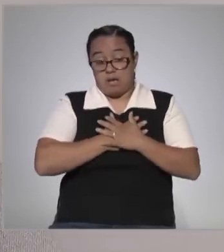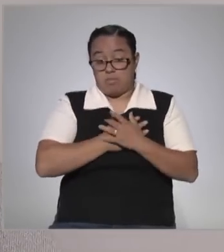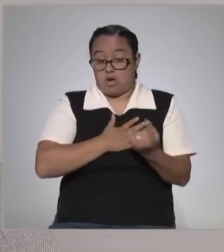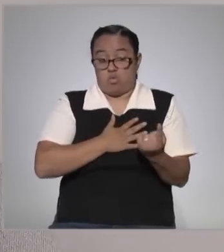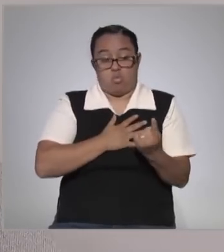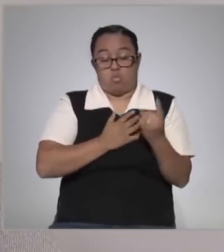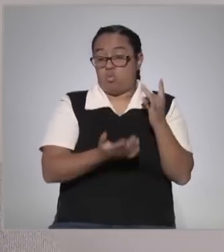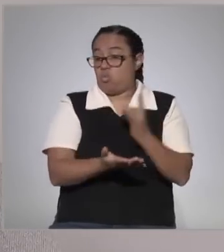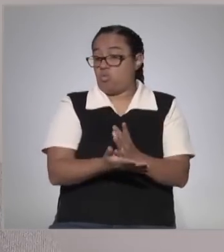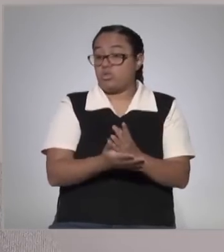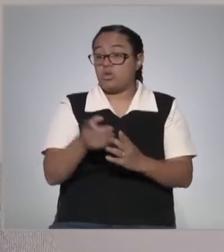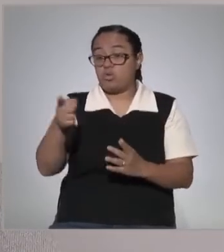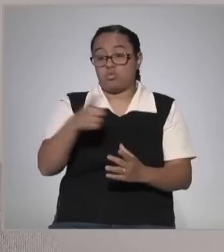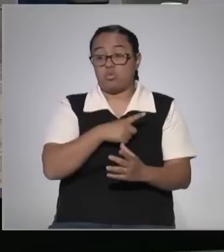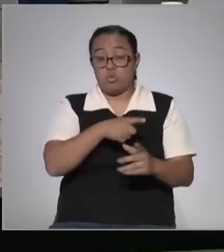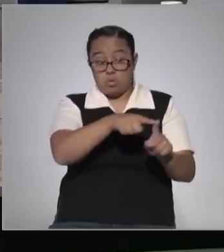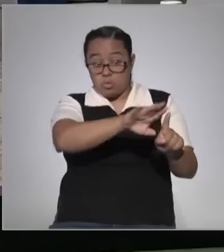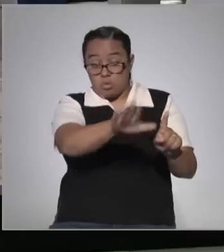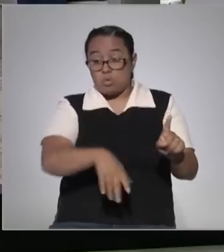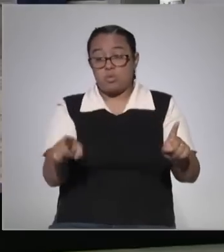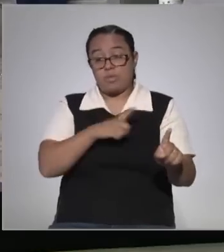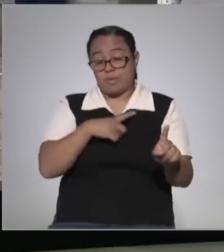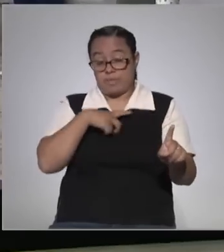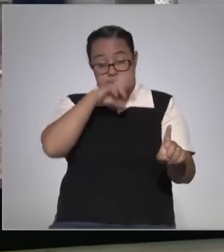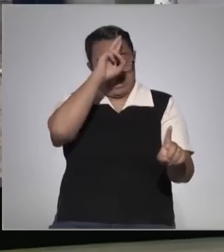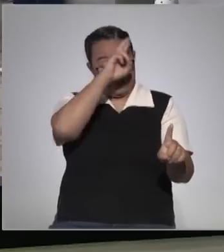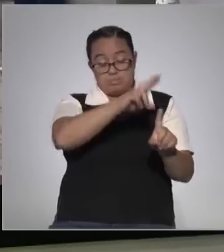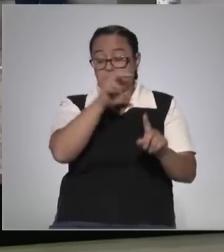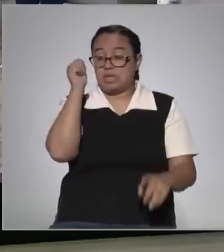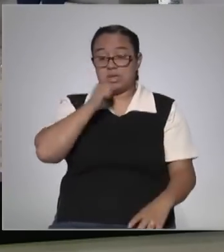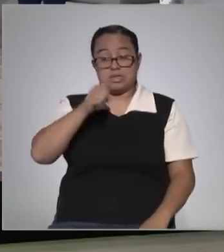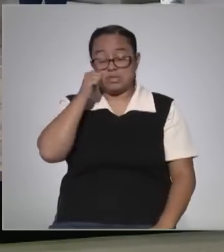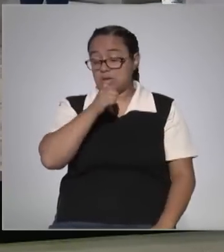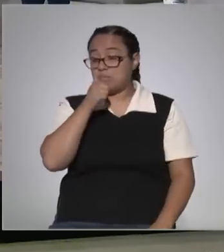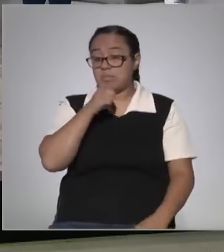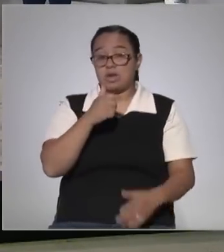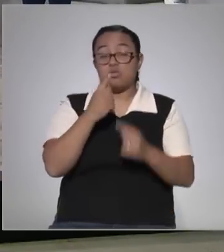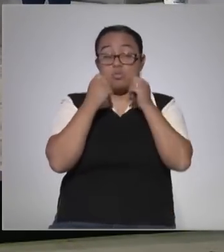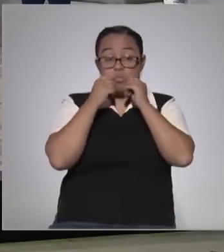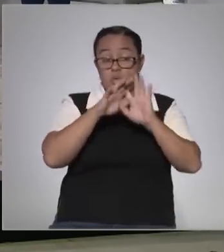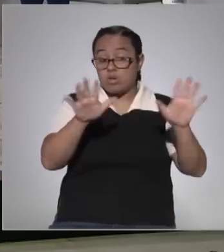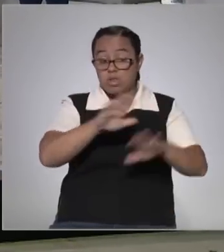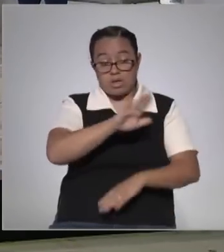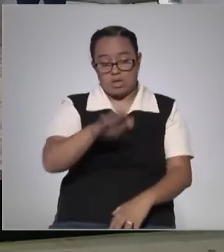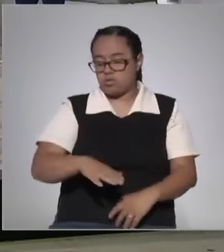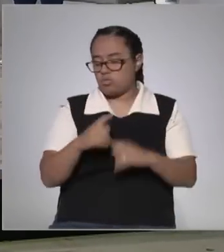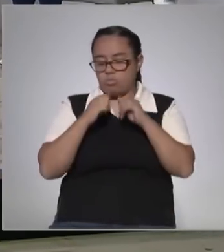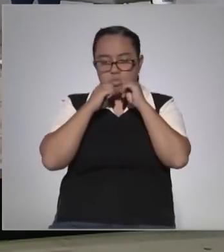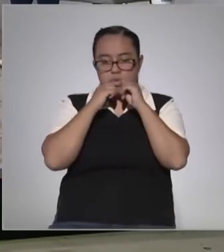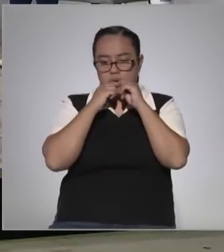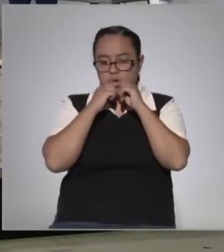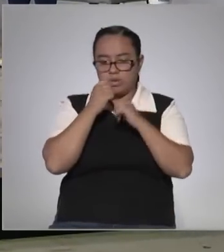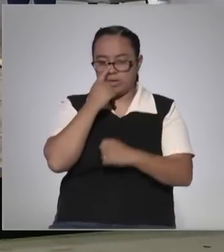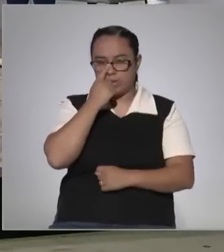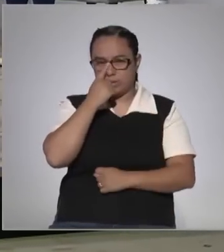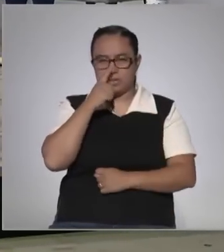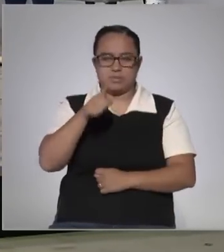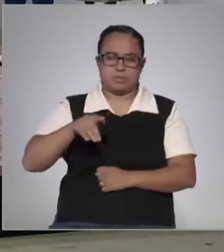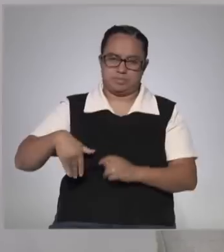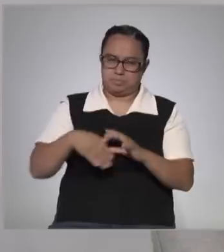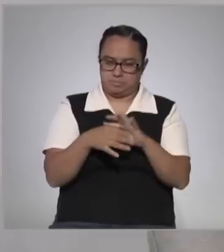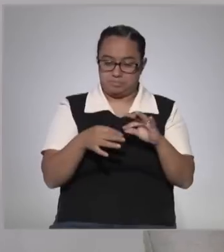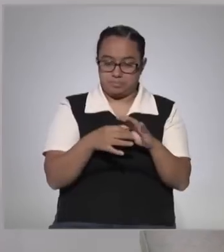por ende debes respetarle por siempre, incluso más allá de la muerte? Bueno, Quiero retomar lo que estabas